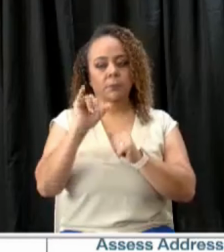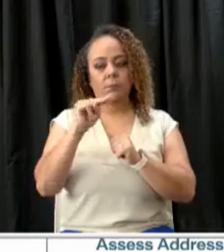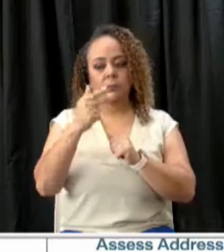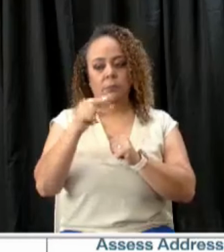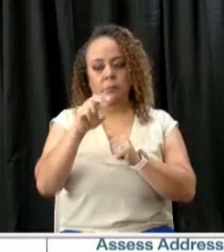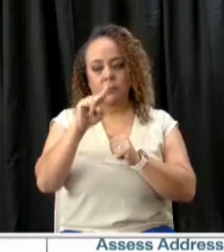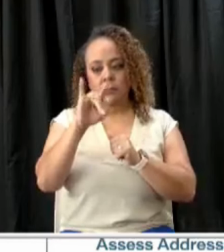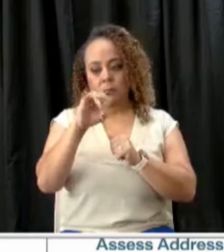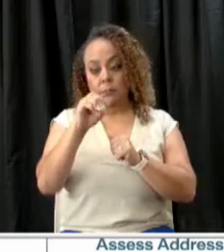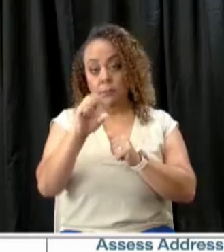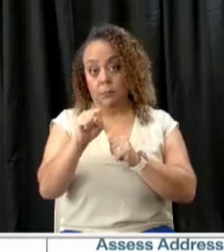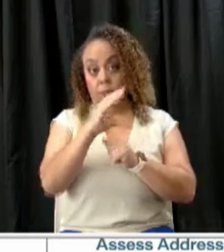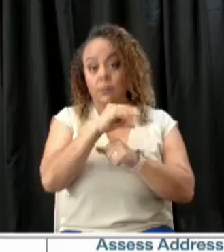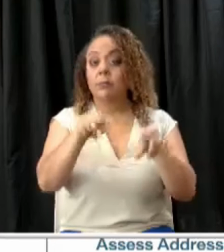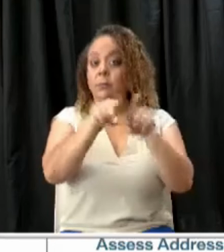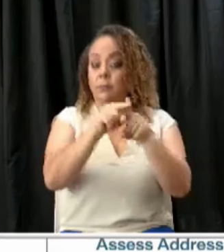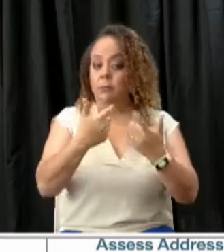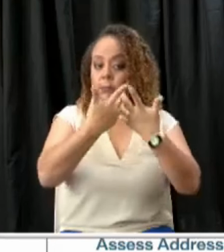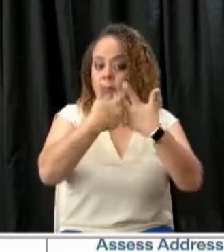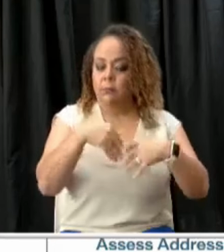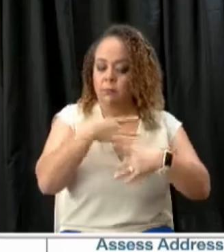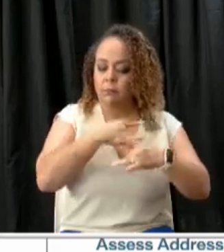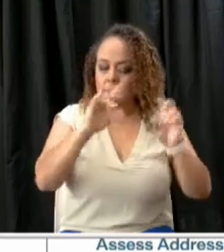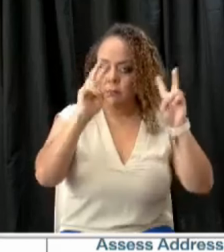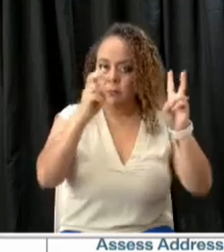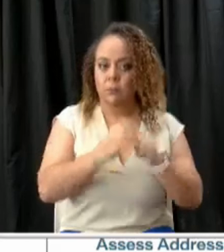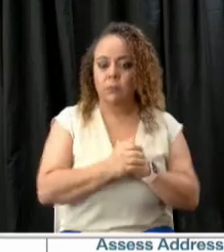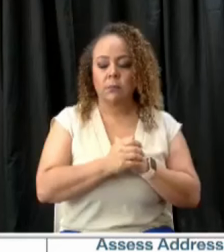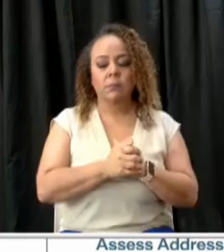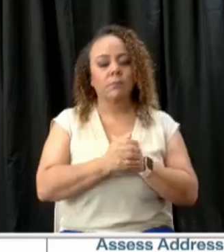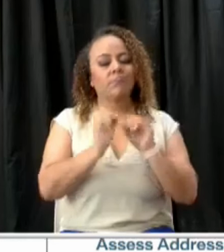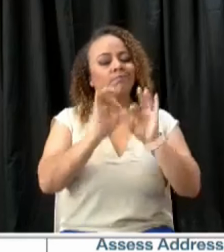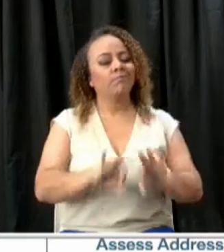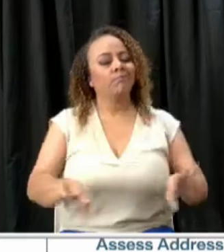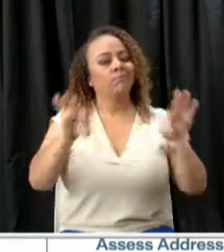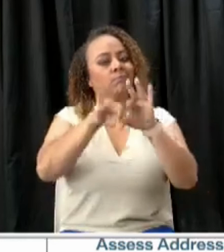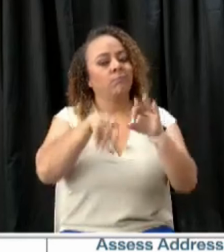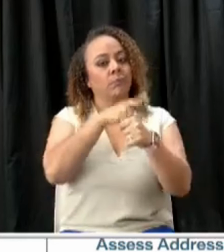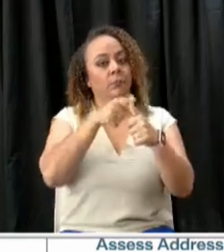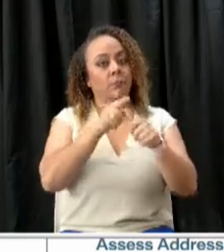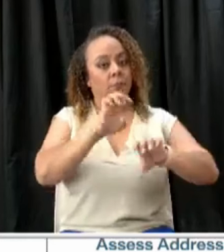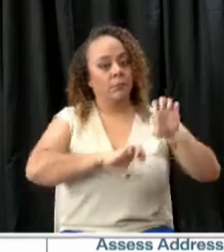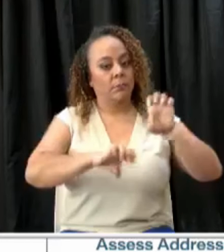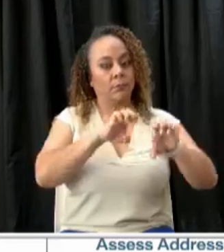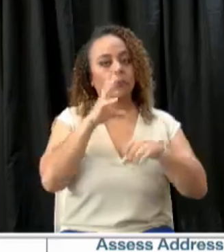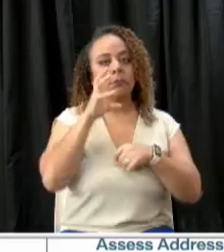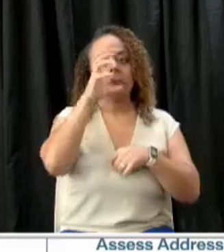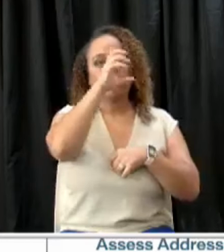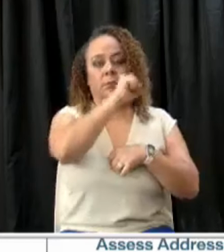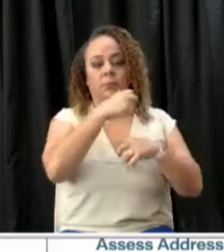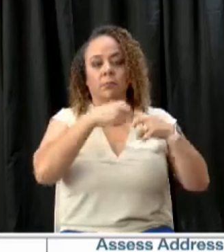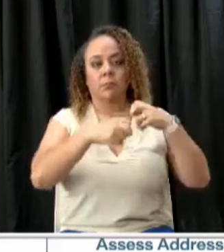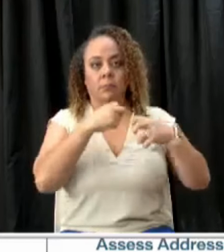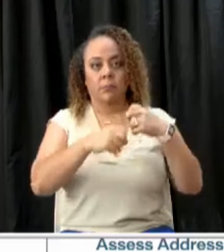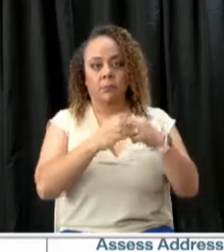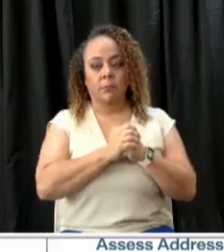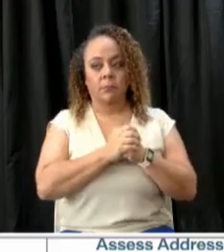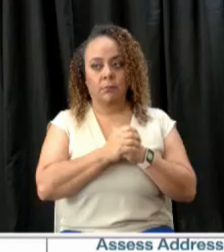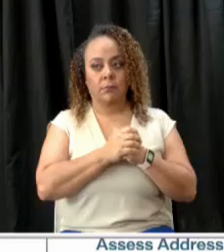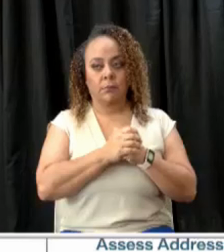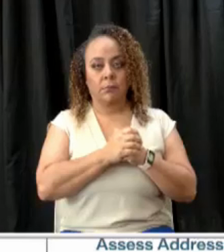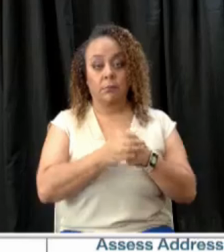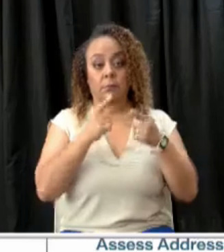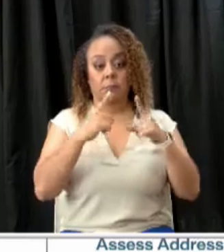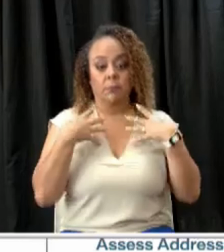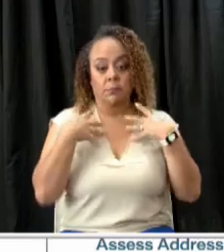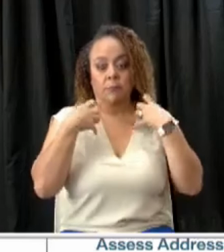diferentes industrias que están muy interesados en el tema, que es fundamental primero el evaluar, identificar cuáles son los problemas en el caso